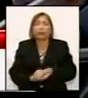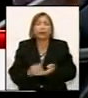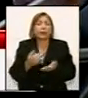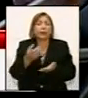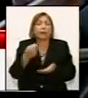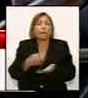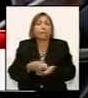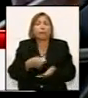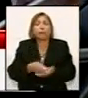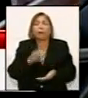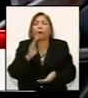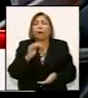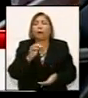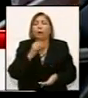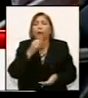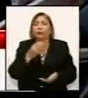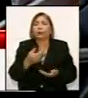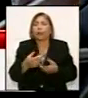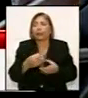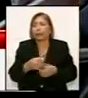agrarios ni sus derechos.